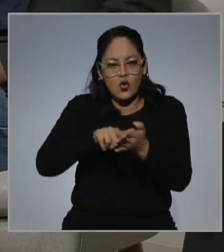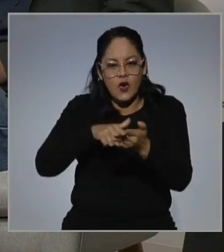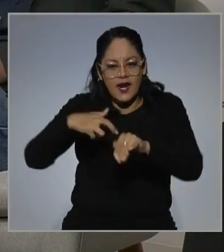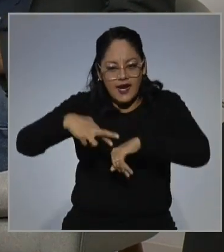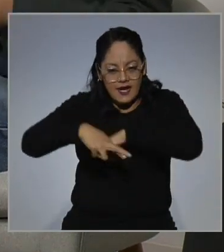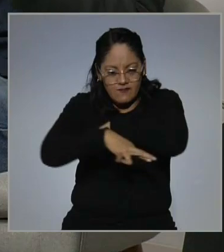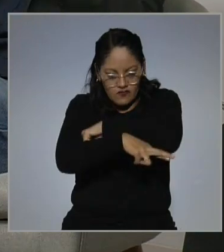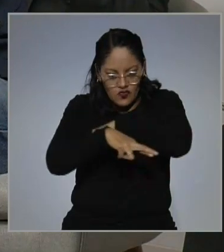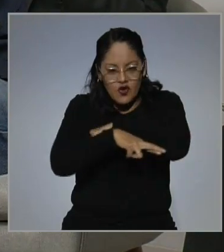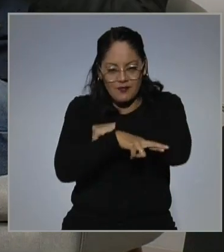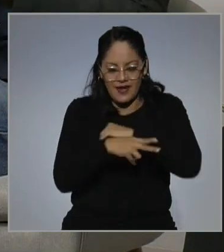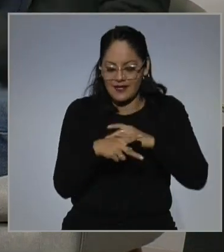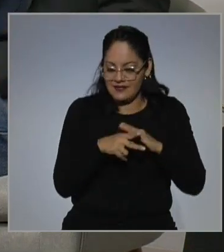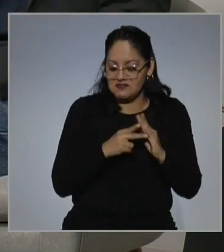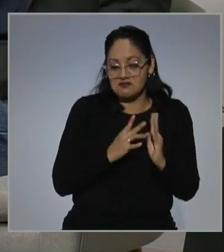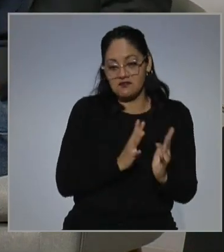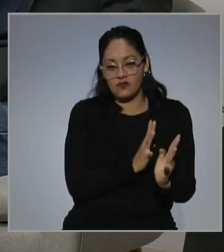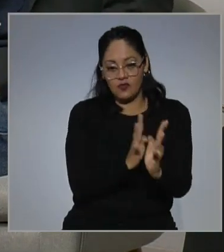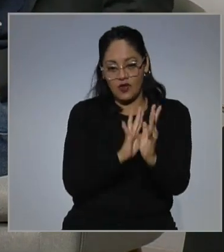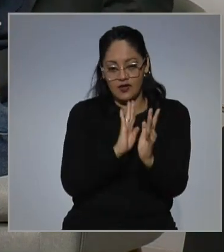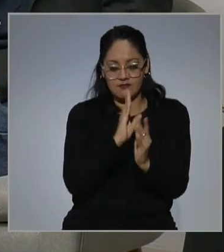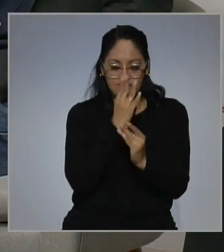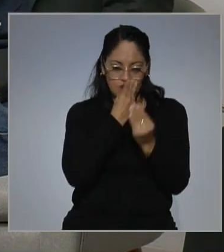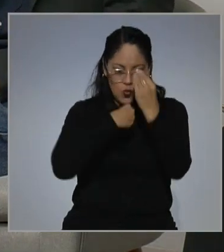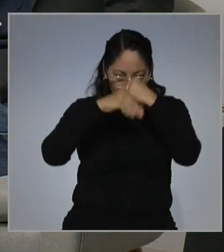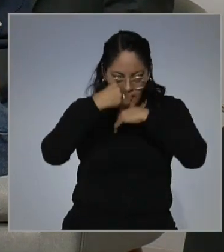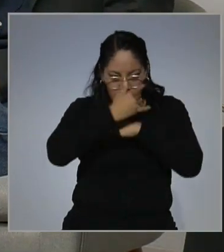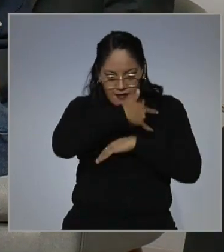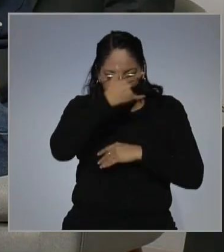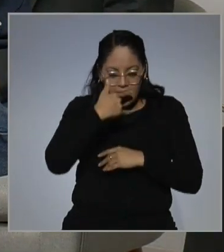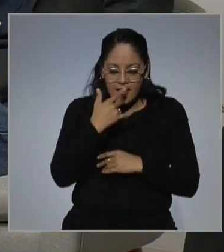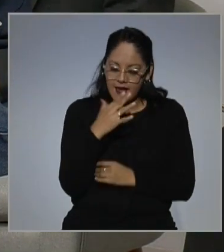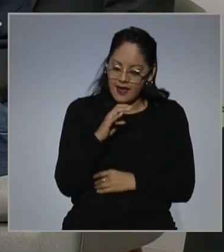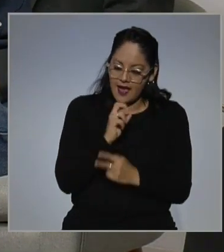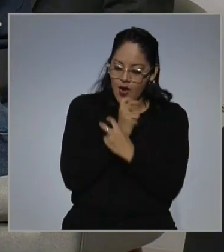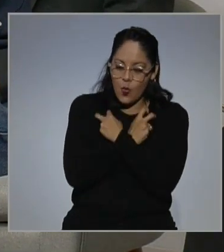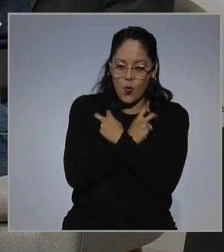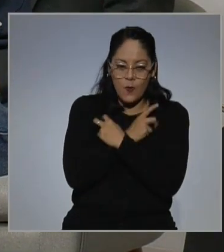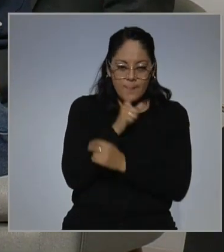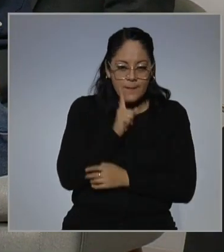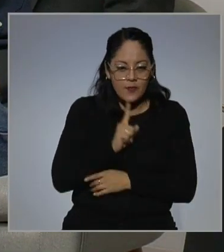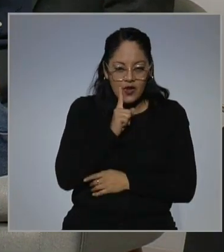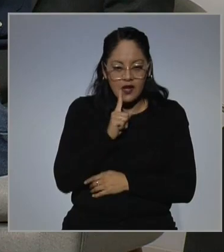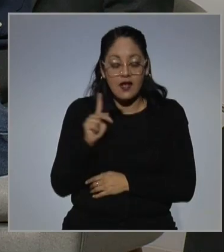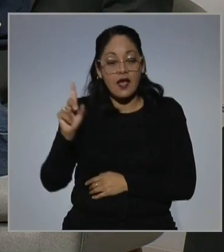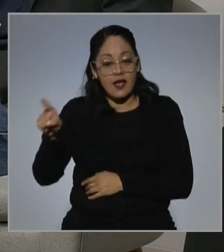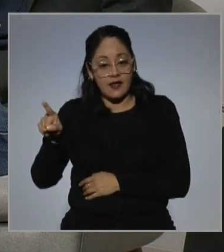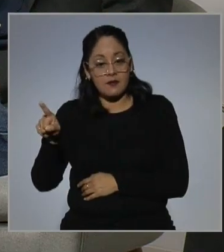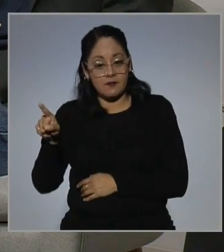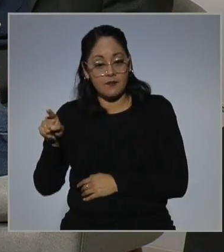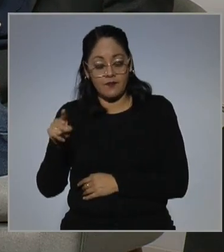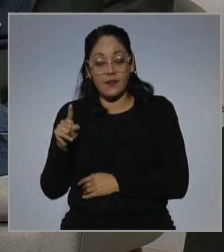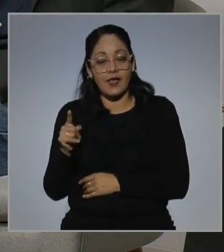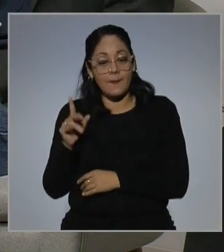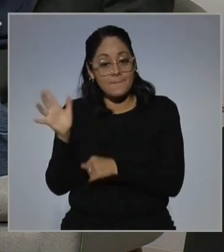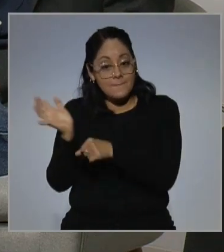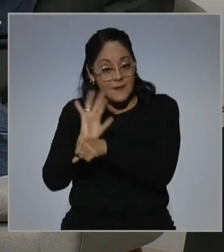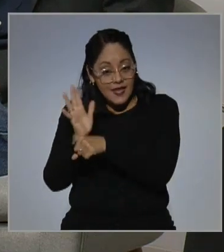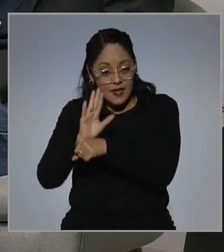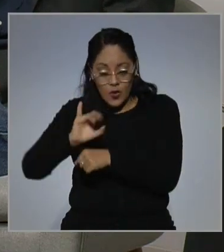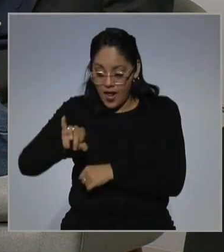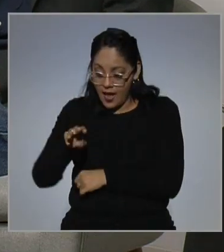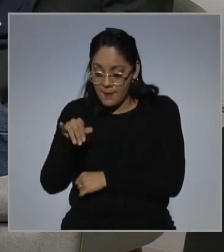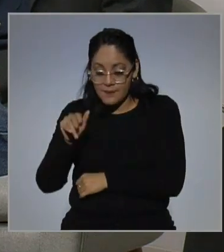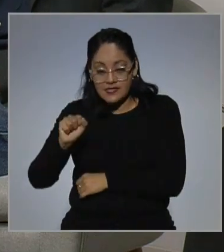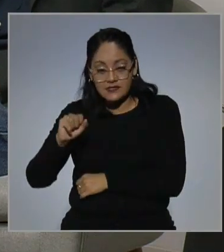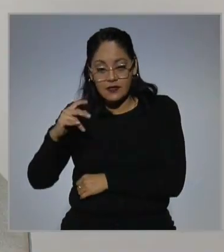banqueta, disfrazadas de catrinas, y los productores de James Bond observaron, vieron